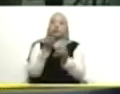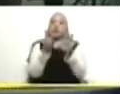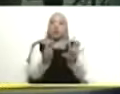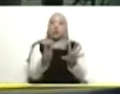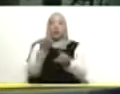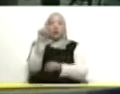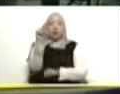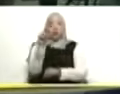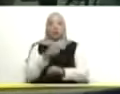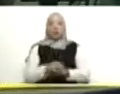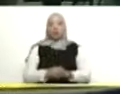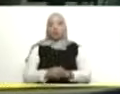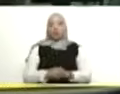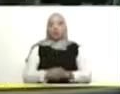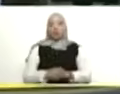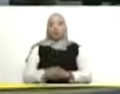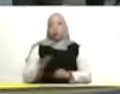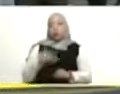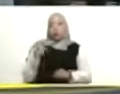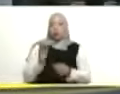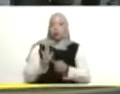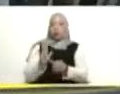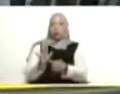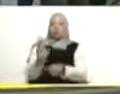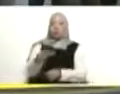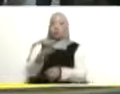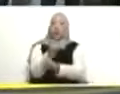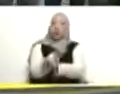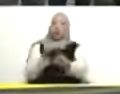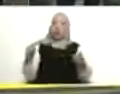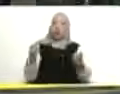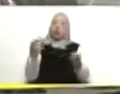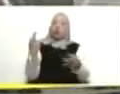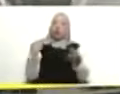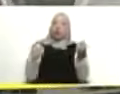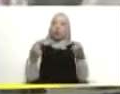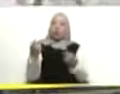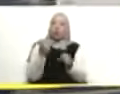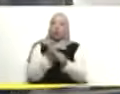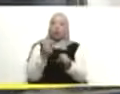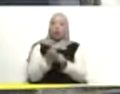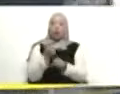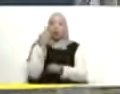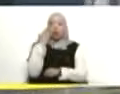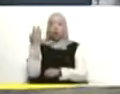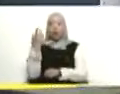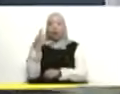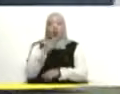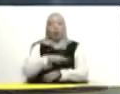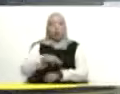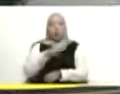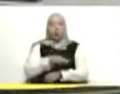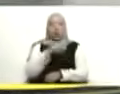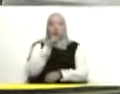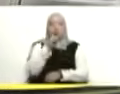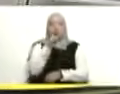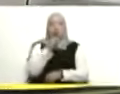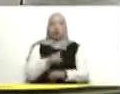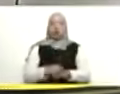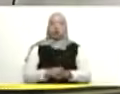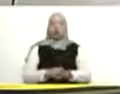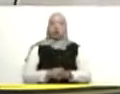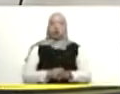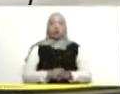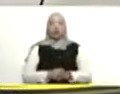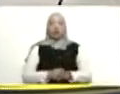vamos rumbo a eso. ¿Qué más podemos mostrar por aquí? Y la independencia económica. Bueno, le cedo la palabra al ministro de Industria, presidente. Adelante, José